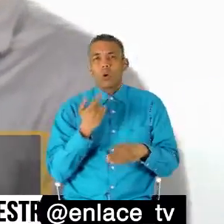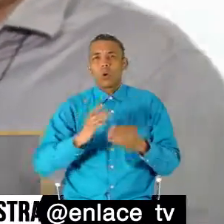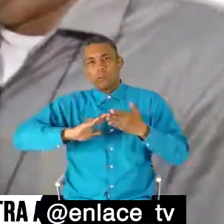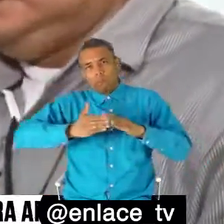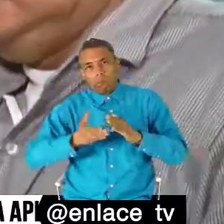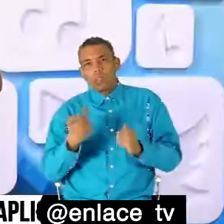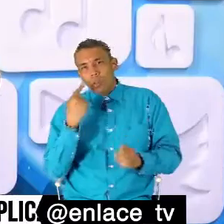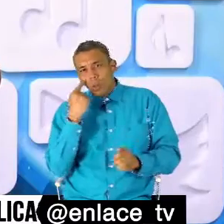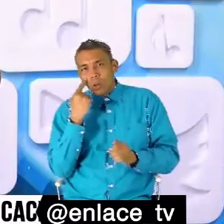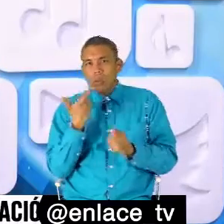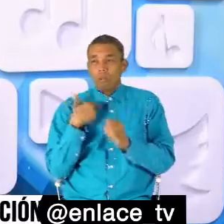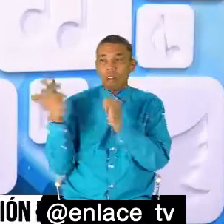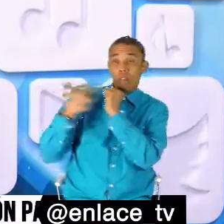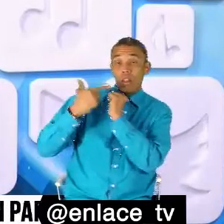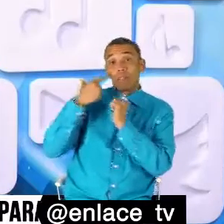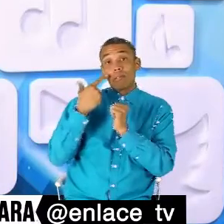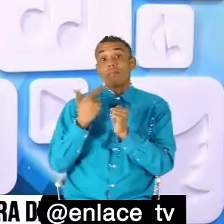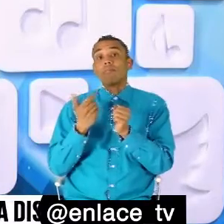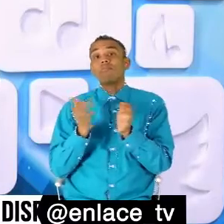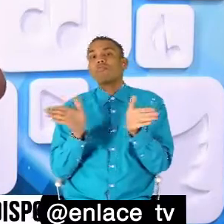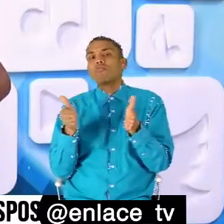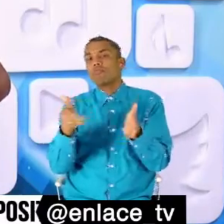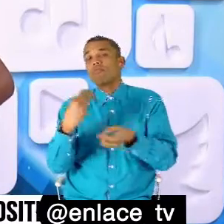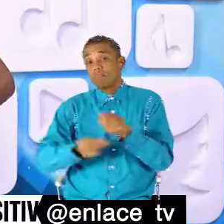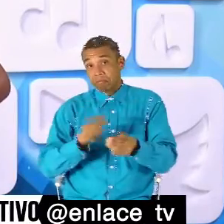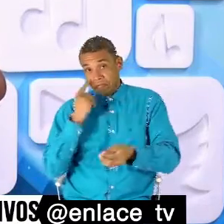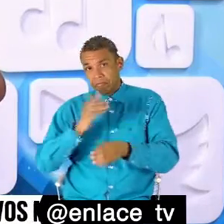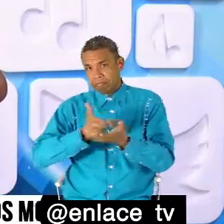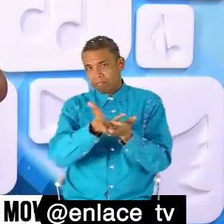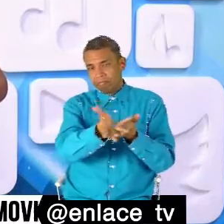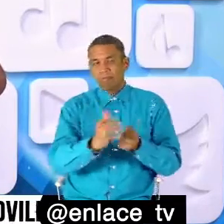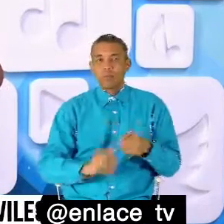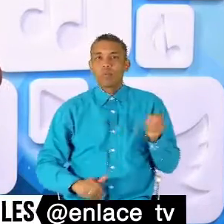de atención. Niños, niñas y jóvenes del sur de Bolívar